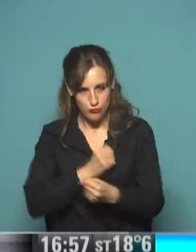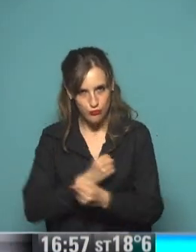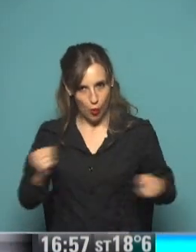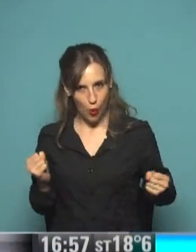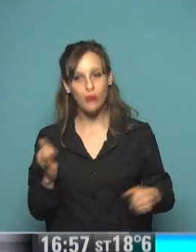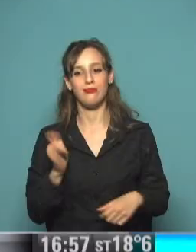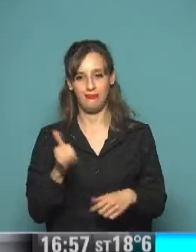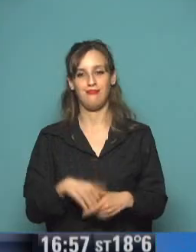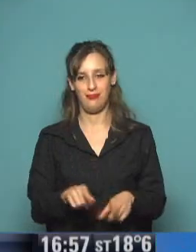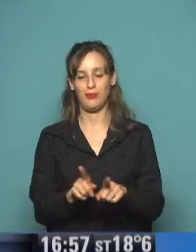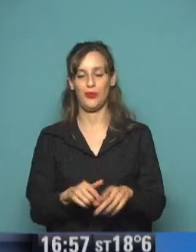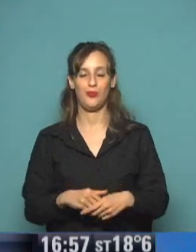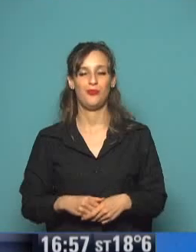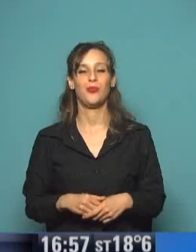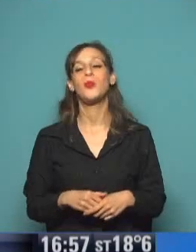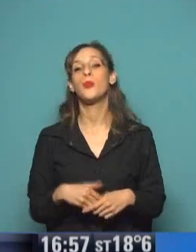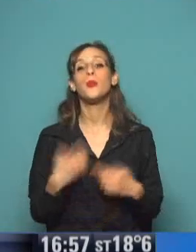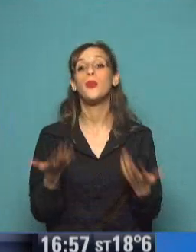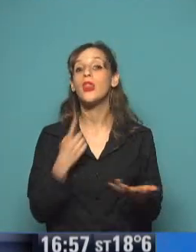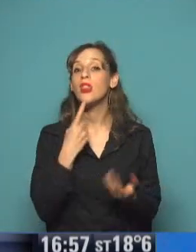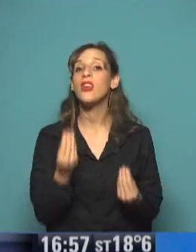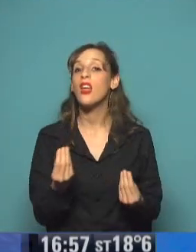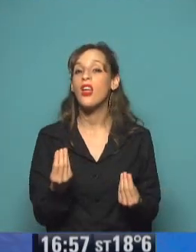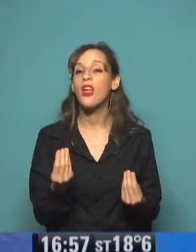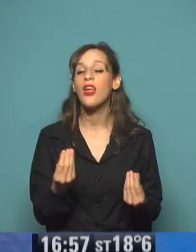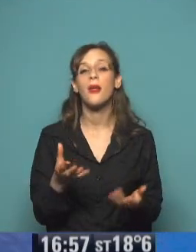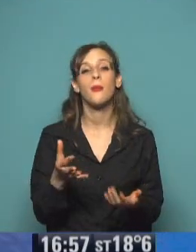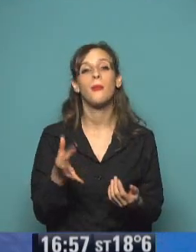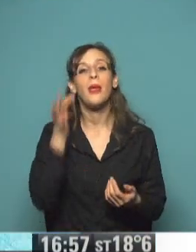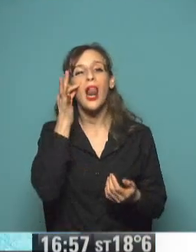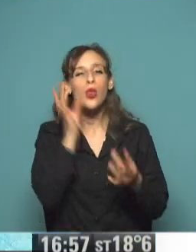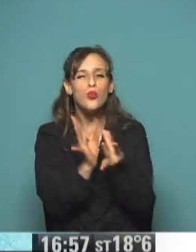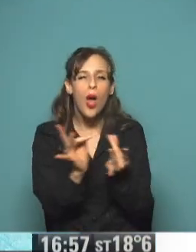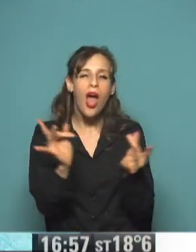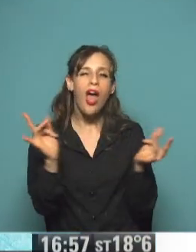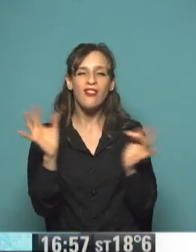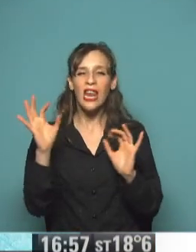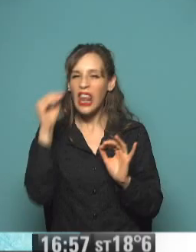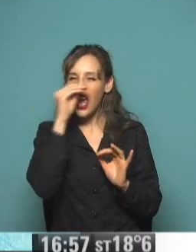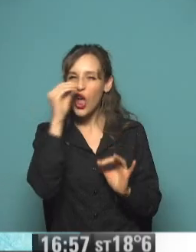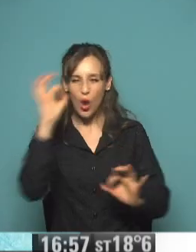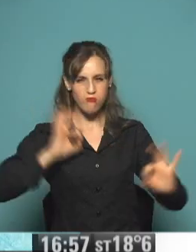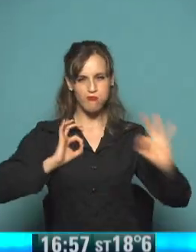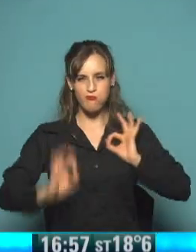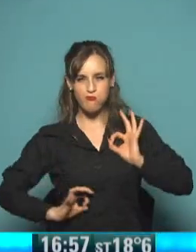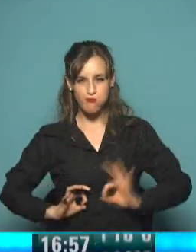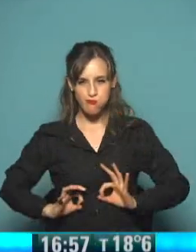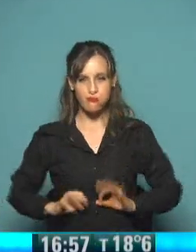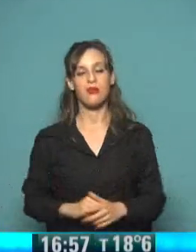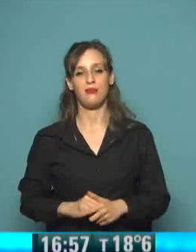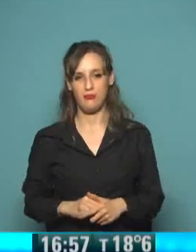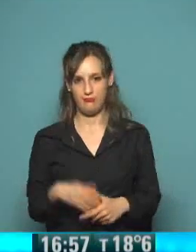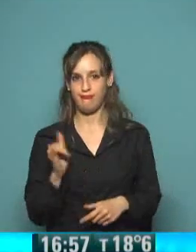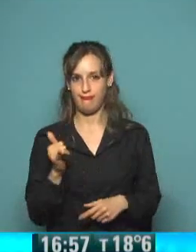¿no? Valiente, muy bien. Y decía... Y piel muy suave, manchas negras. Muy bien, acá pongo, miren.